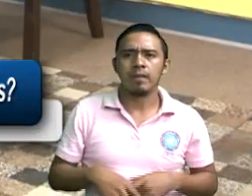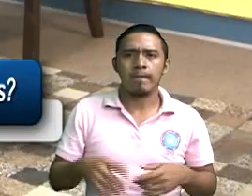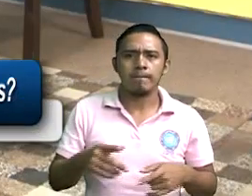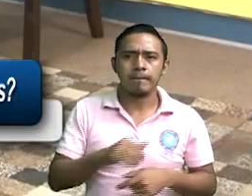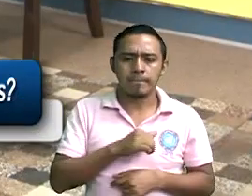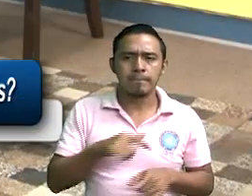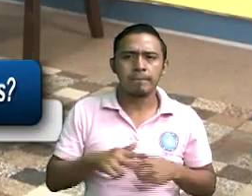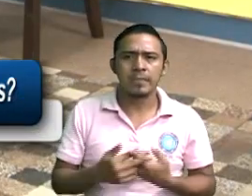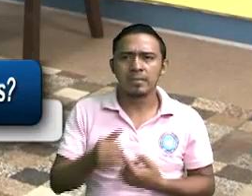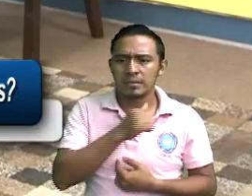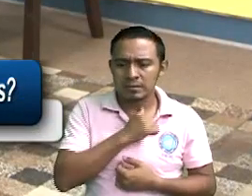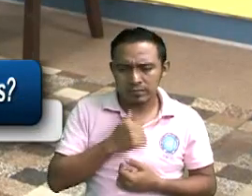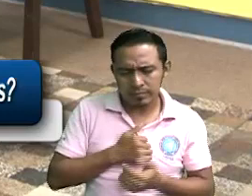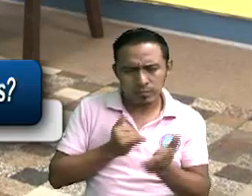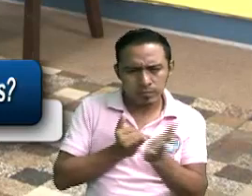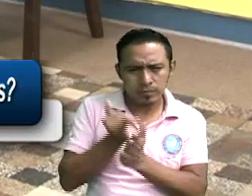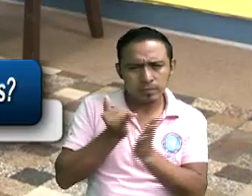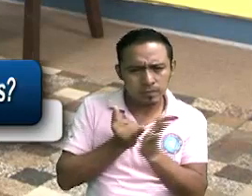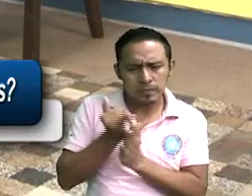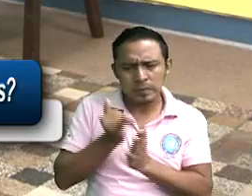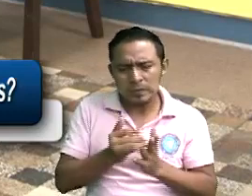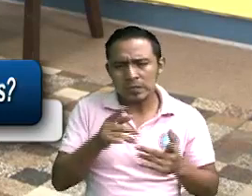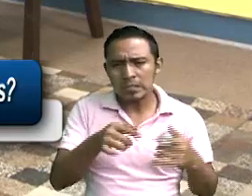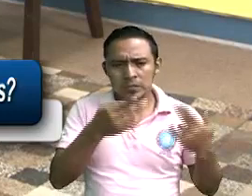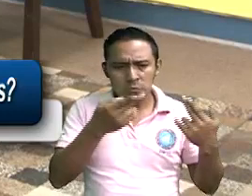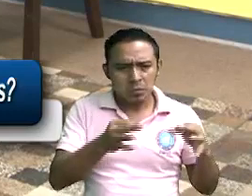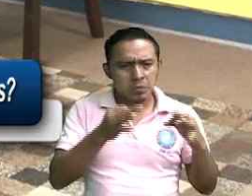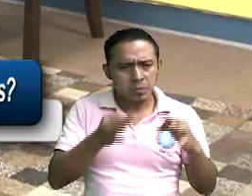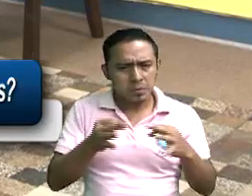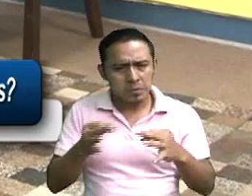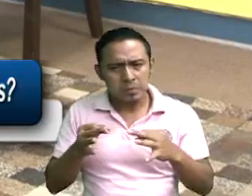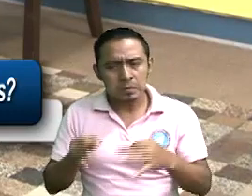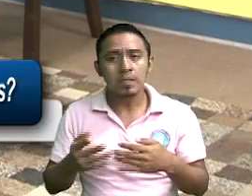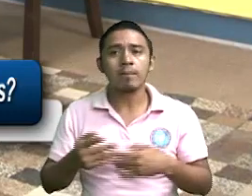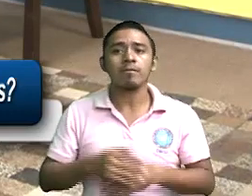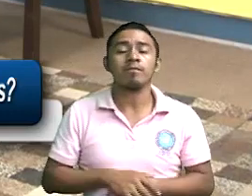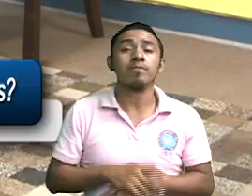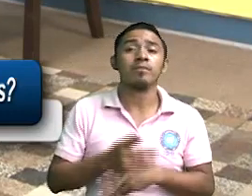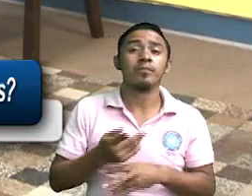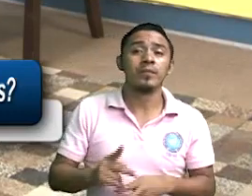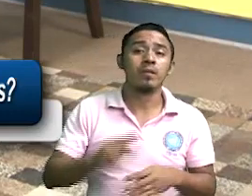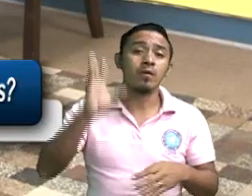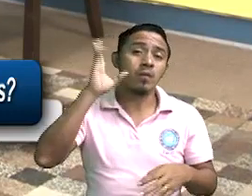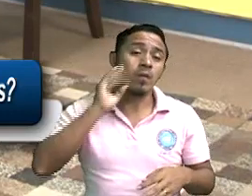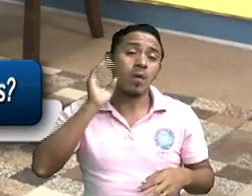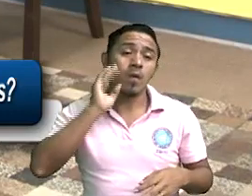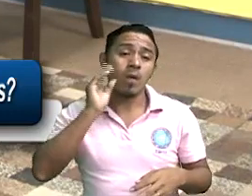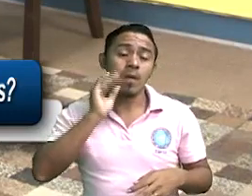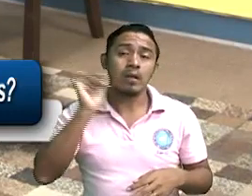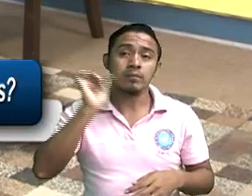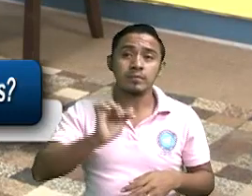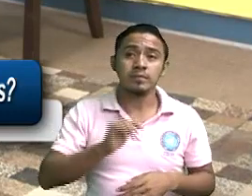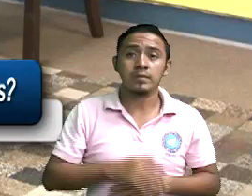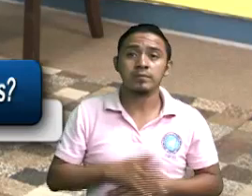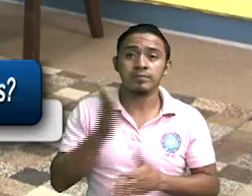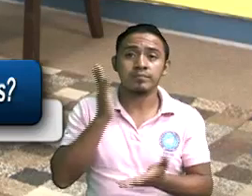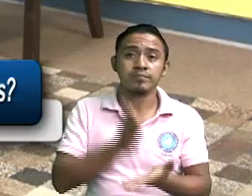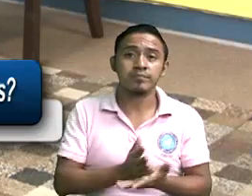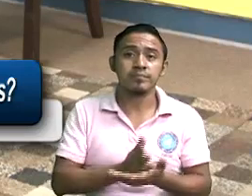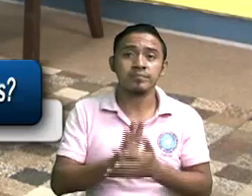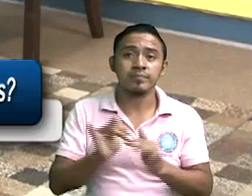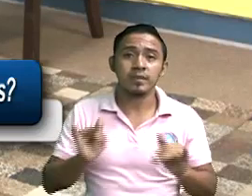son normales. Hasta que una persona que tenga algún entrenamiento en este tipo de enfermedades le